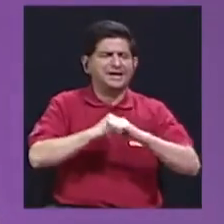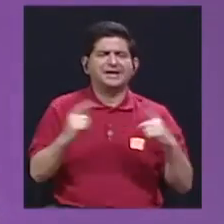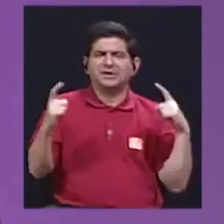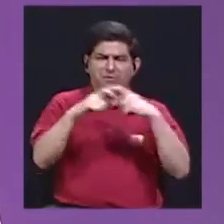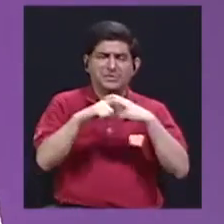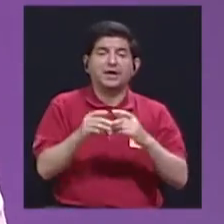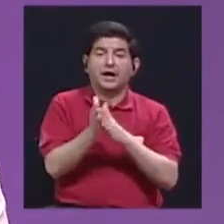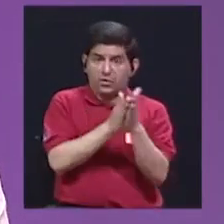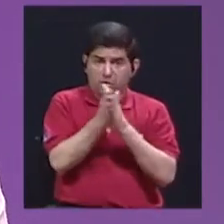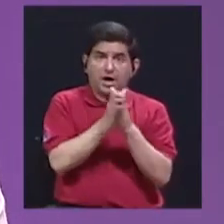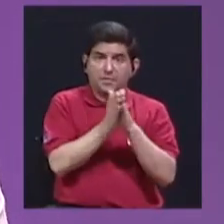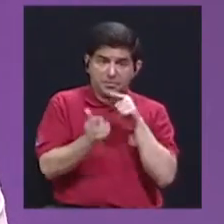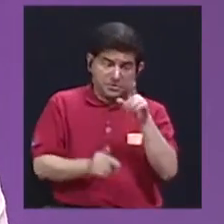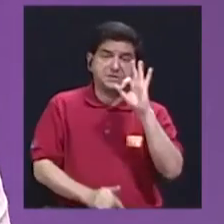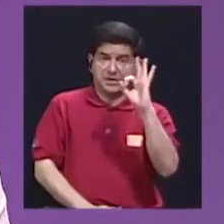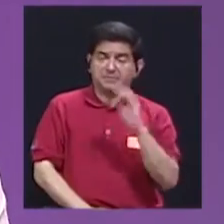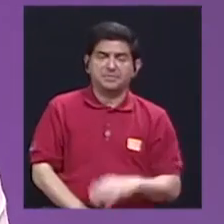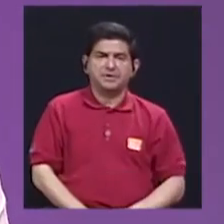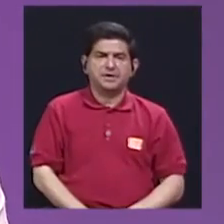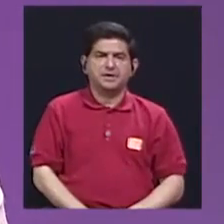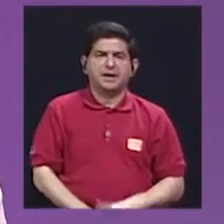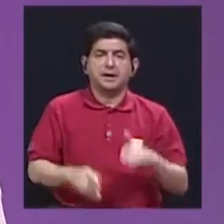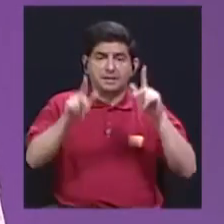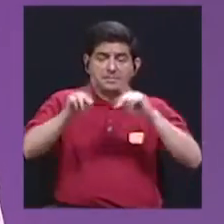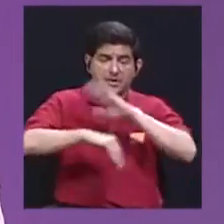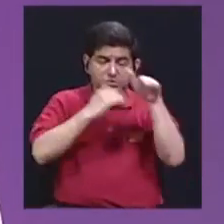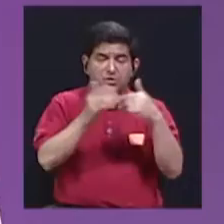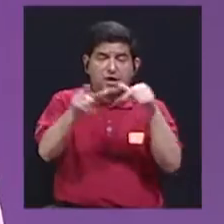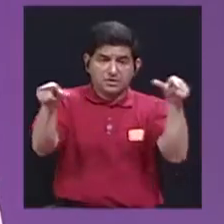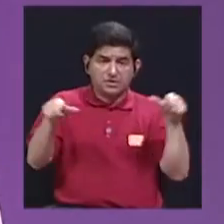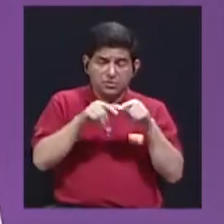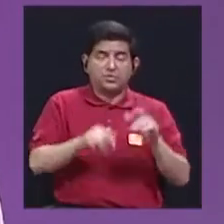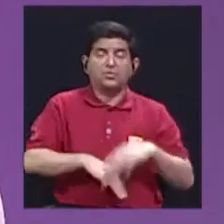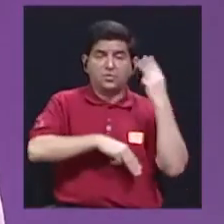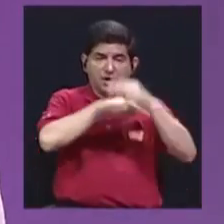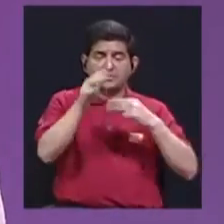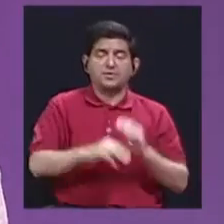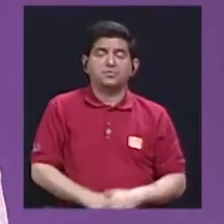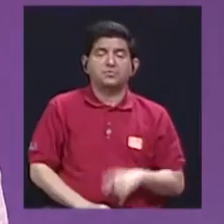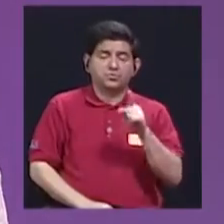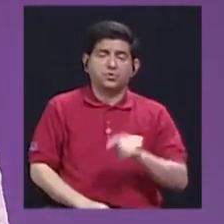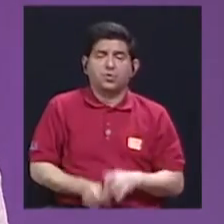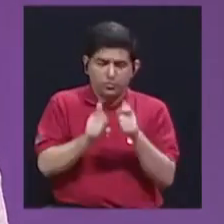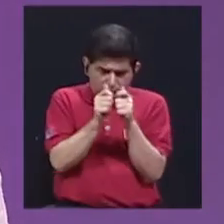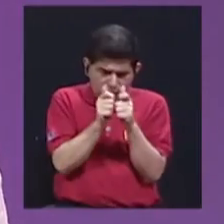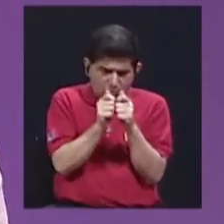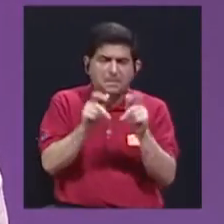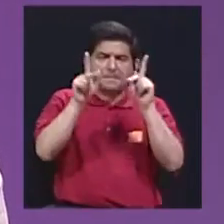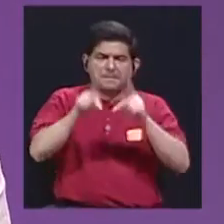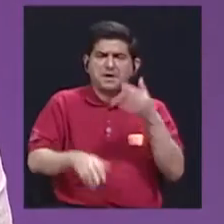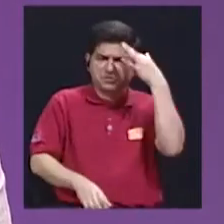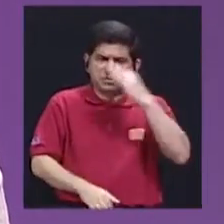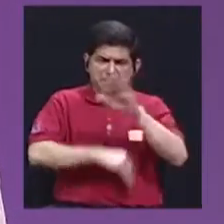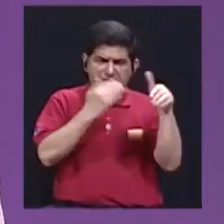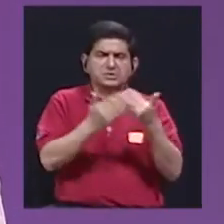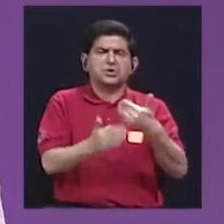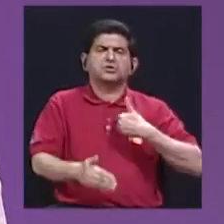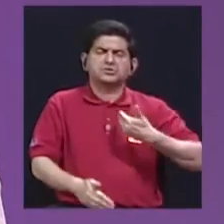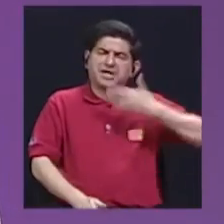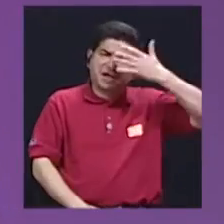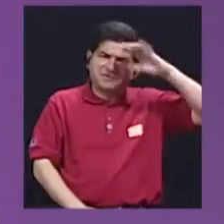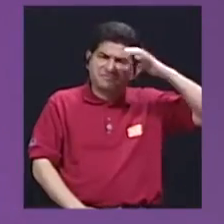provechosos porque el paciente de cualquier rincón del mundo con un mensaje de texto porque a veces la gente da por un hecho que todos tenemos